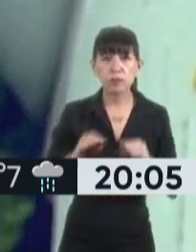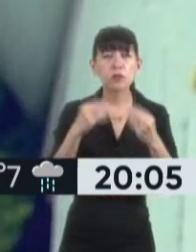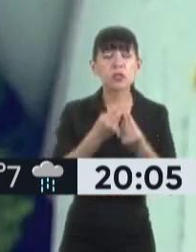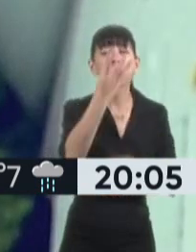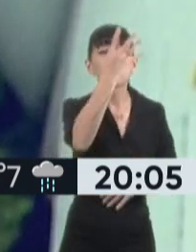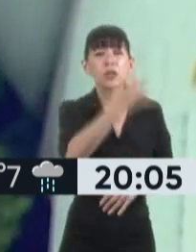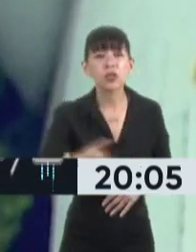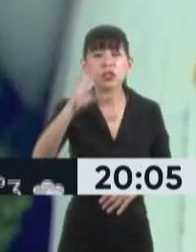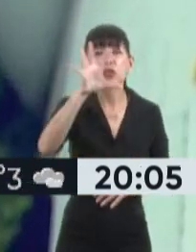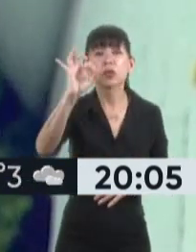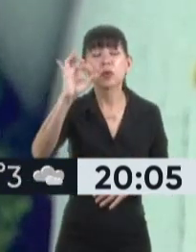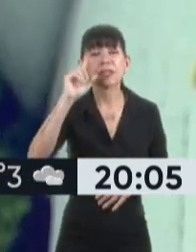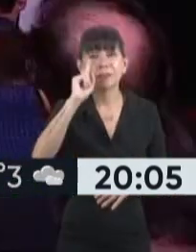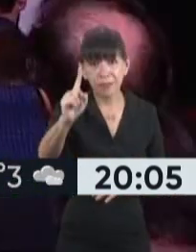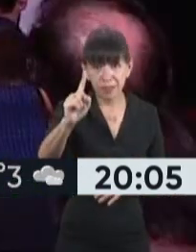450.000